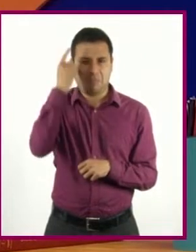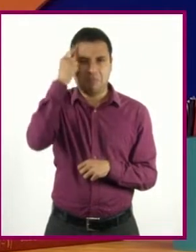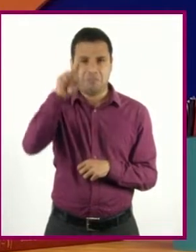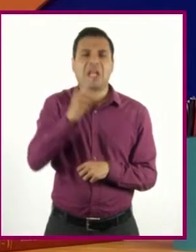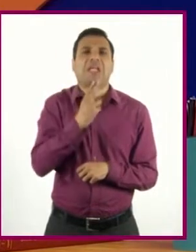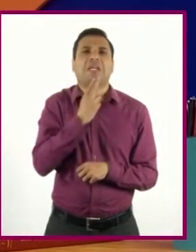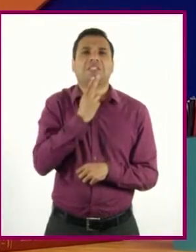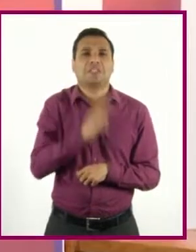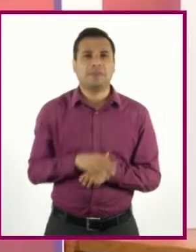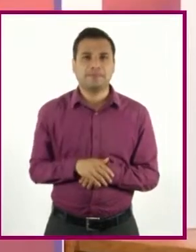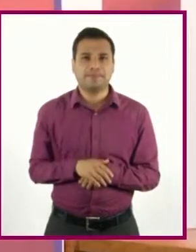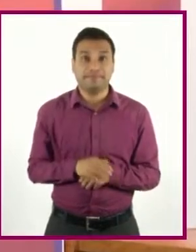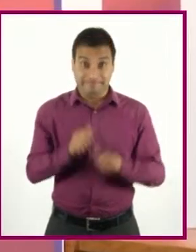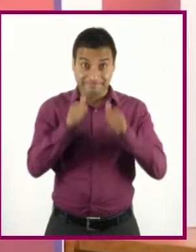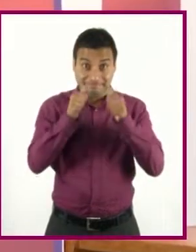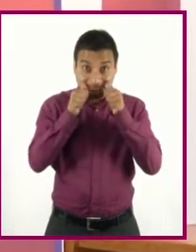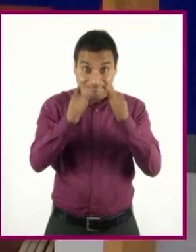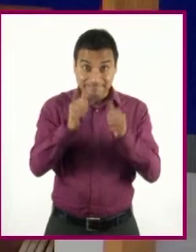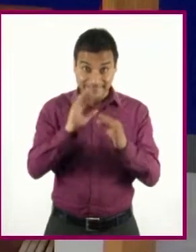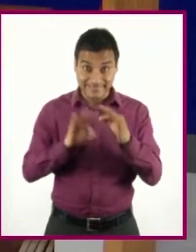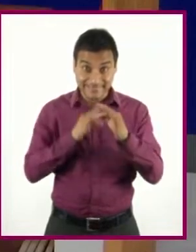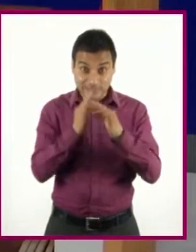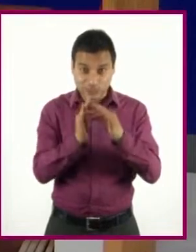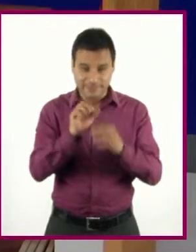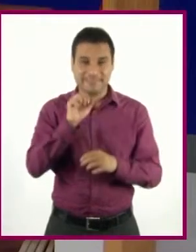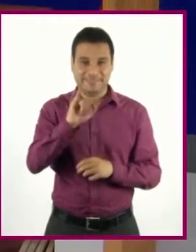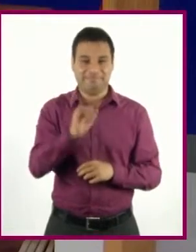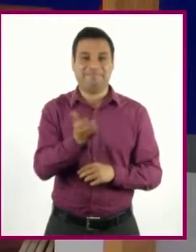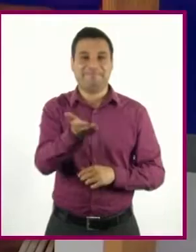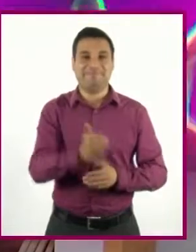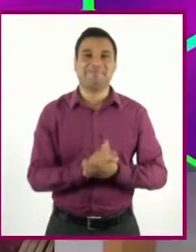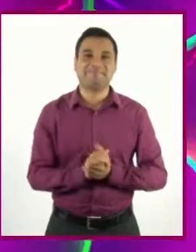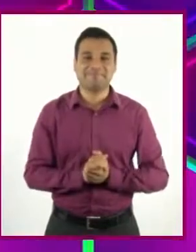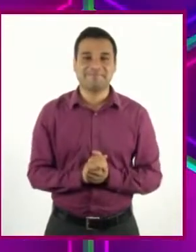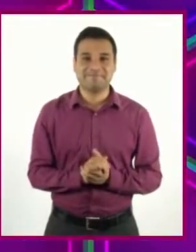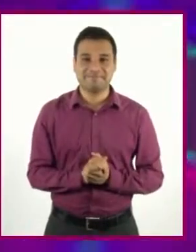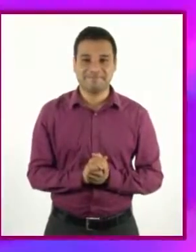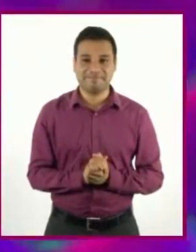¿Están listos? Más que listos. ¡Corre video!